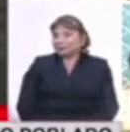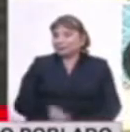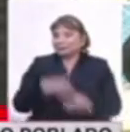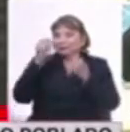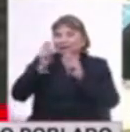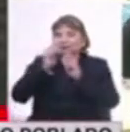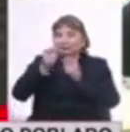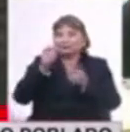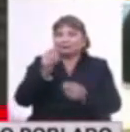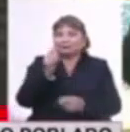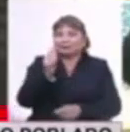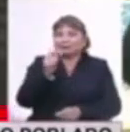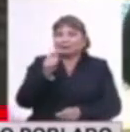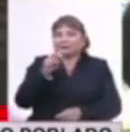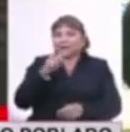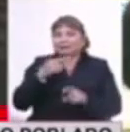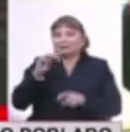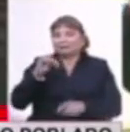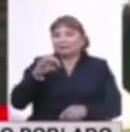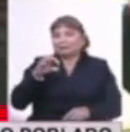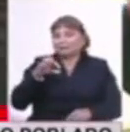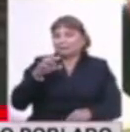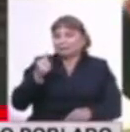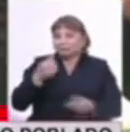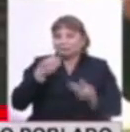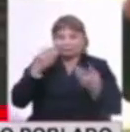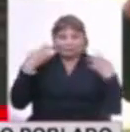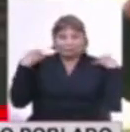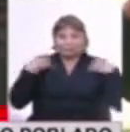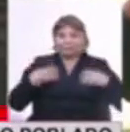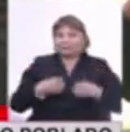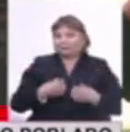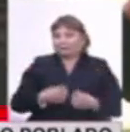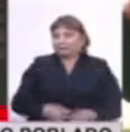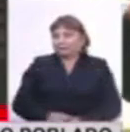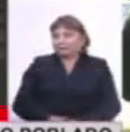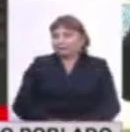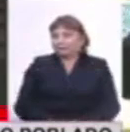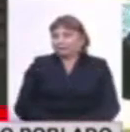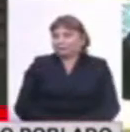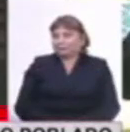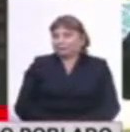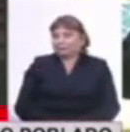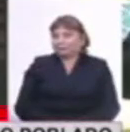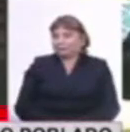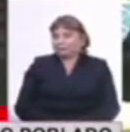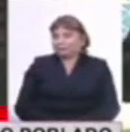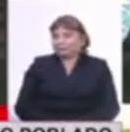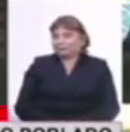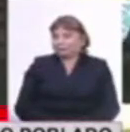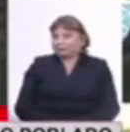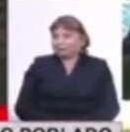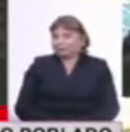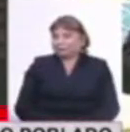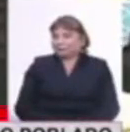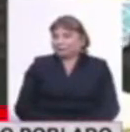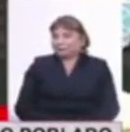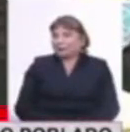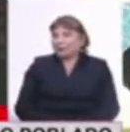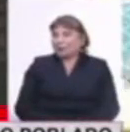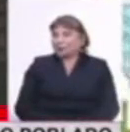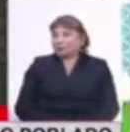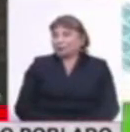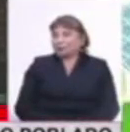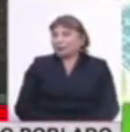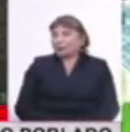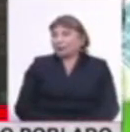años atrás se declaró de interés nacional y de necesidad pública el mejoramiento de la carretera central que